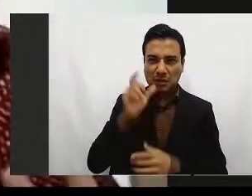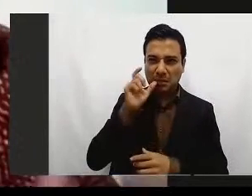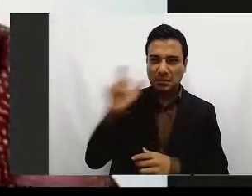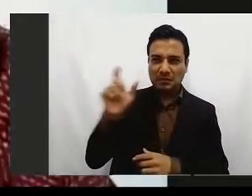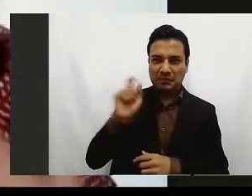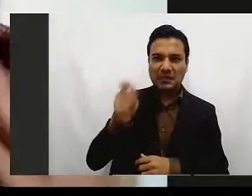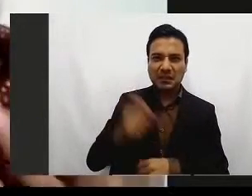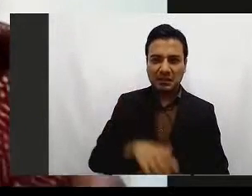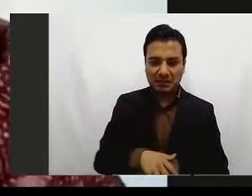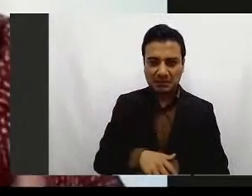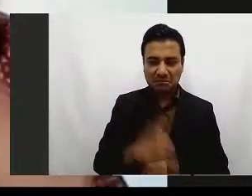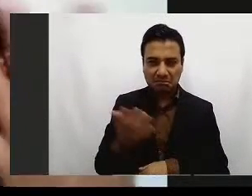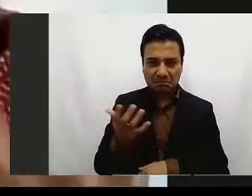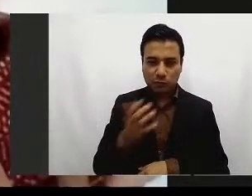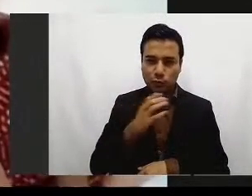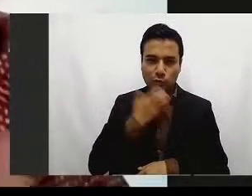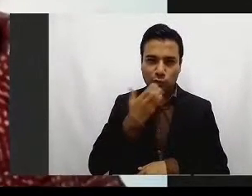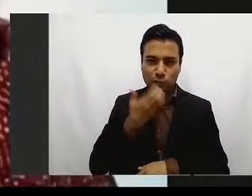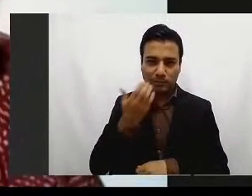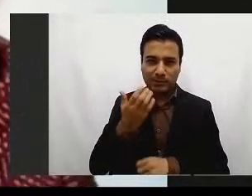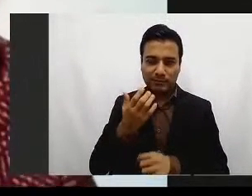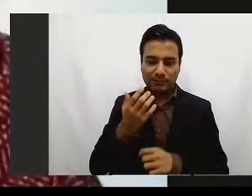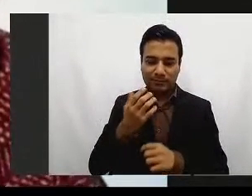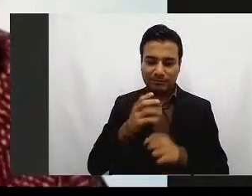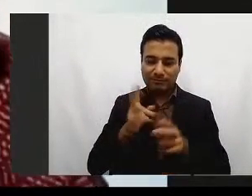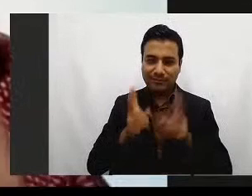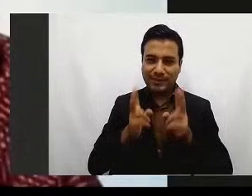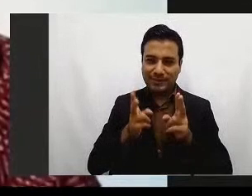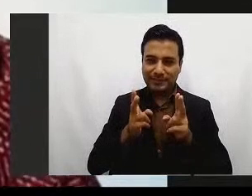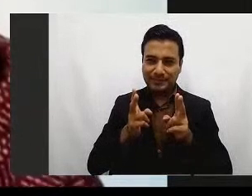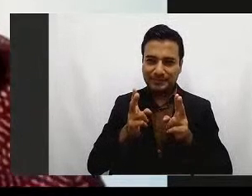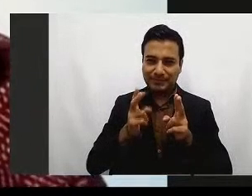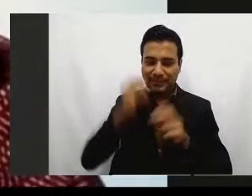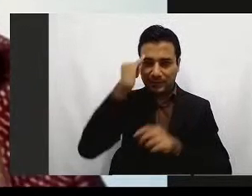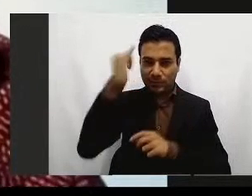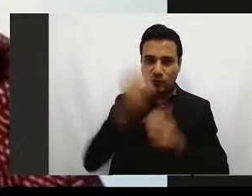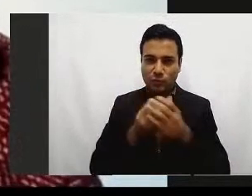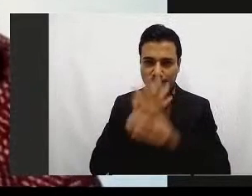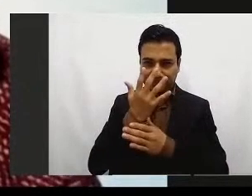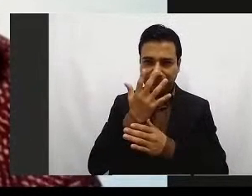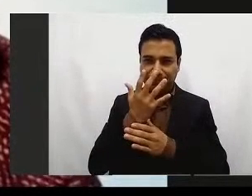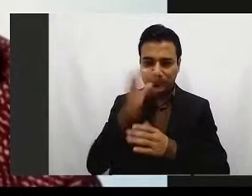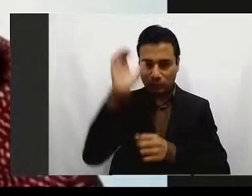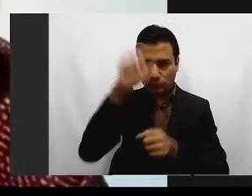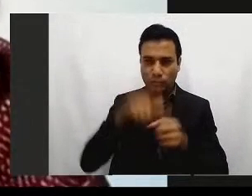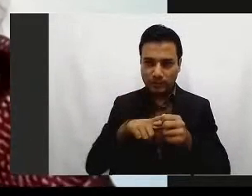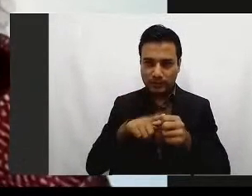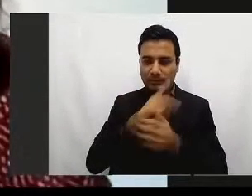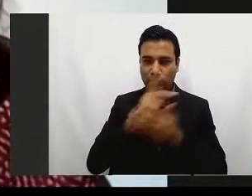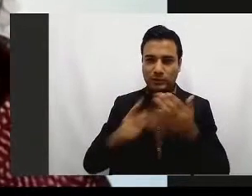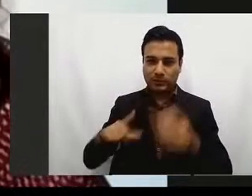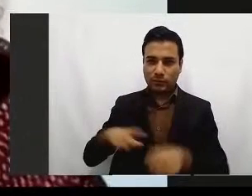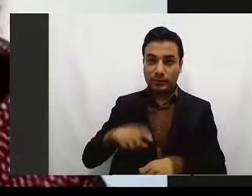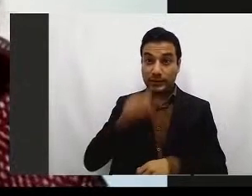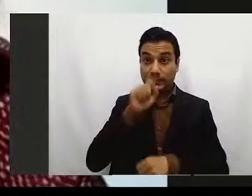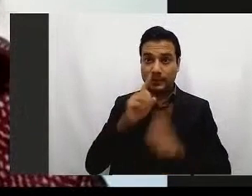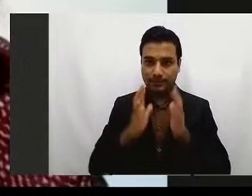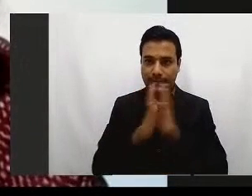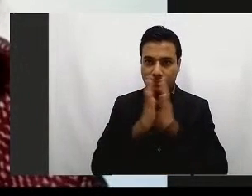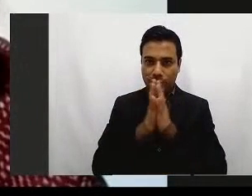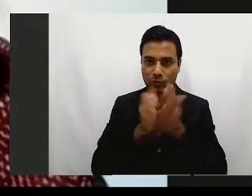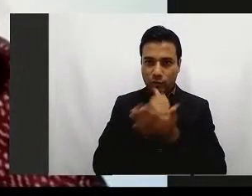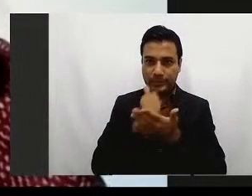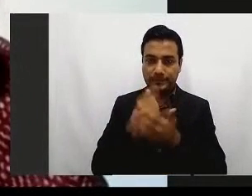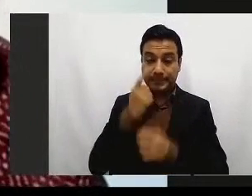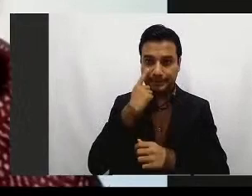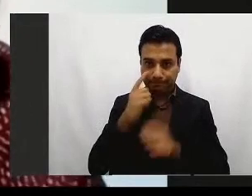política pública y cultural, pero de pronto pierde el sentido. Y también pues hablar de la importancia de la participación ciudadana, ¿no? En ese sentido,